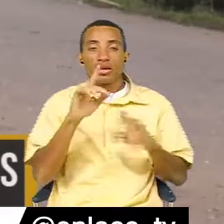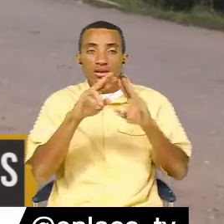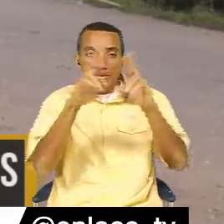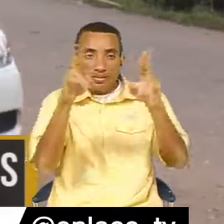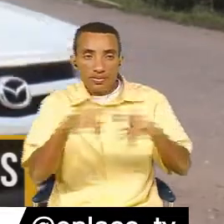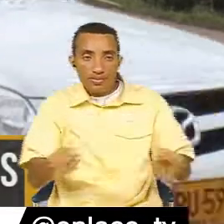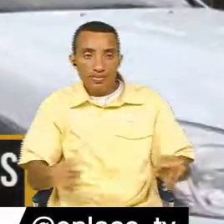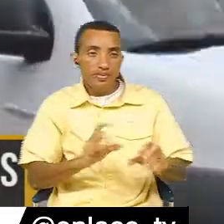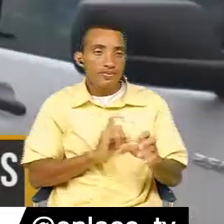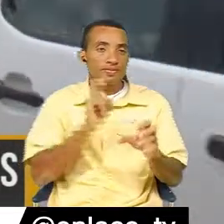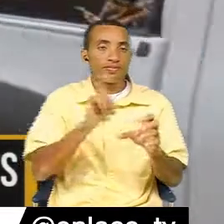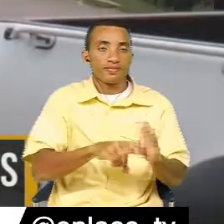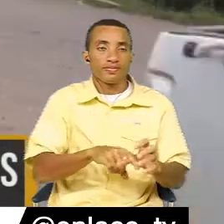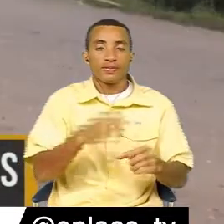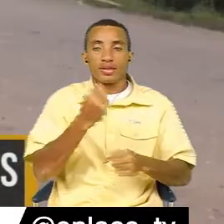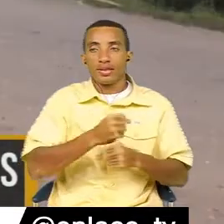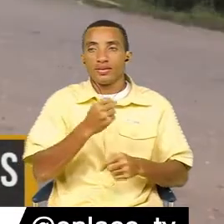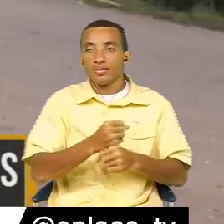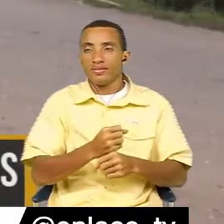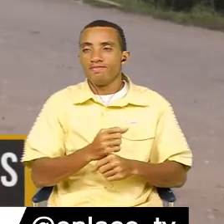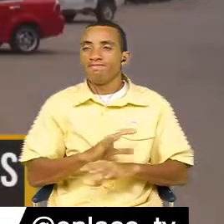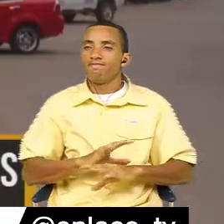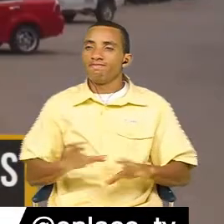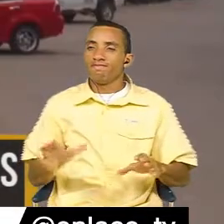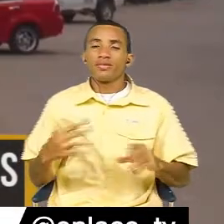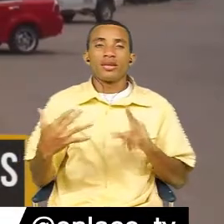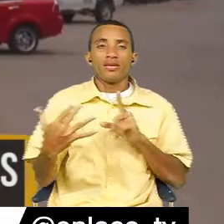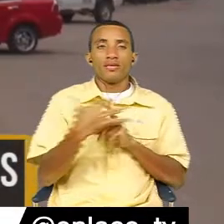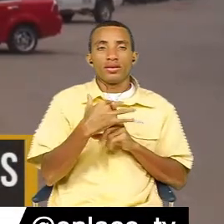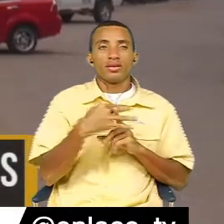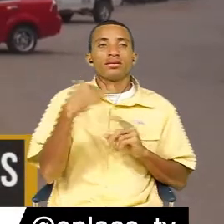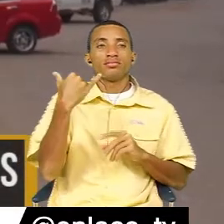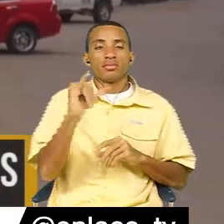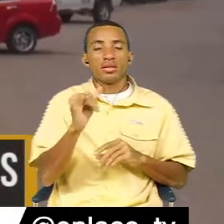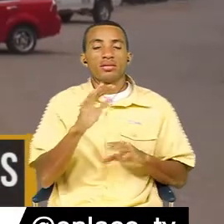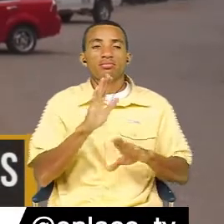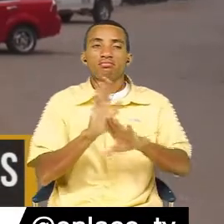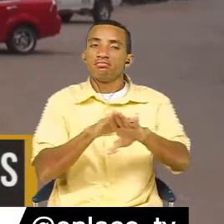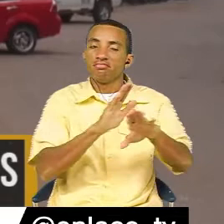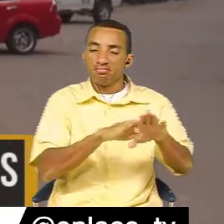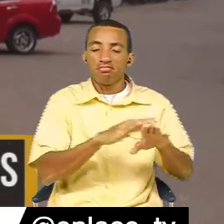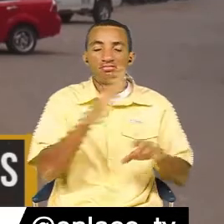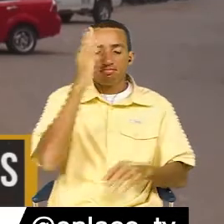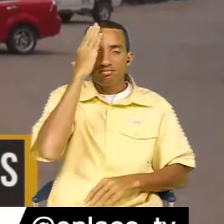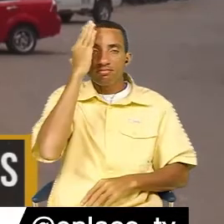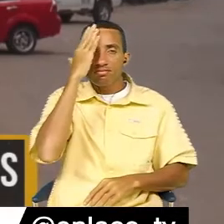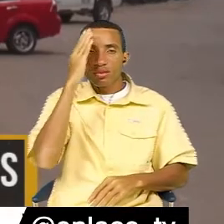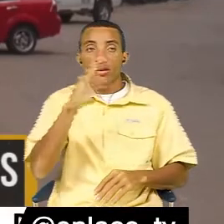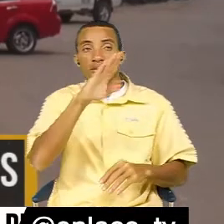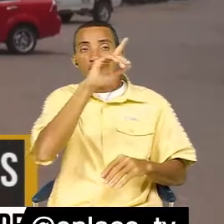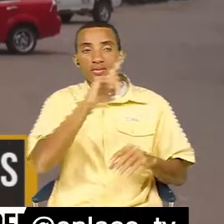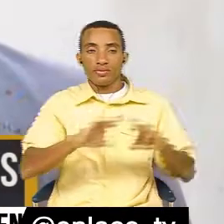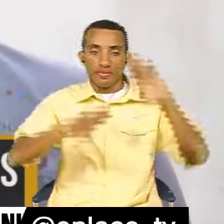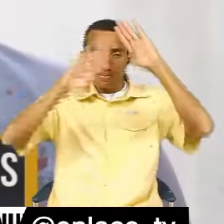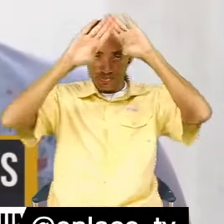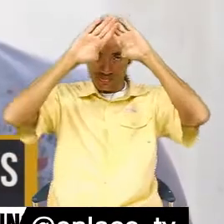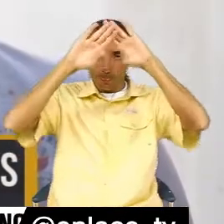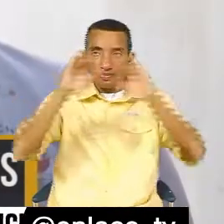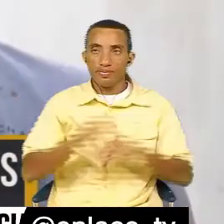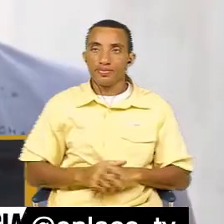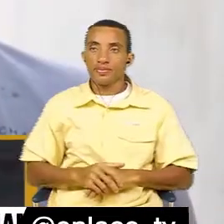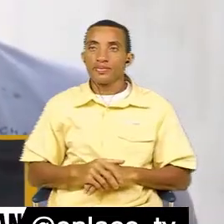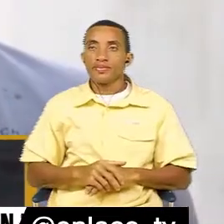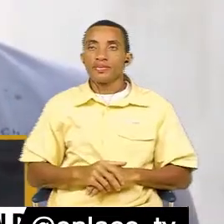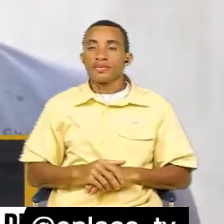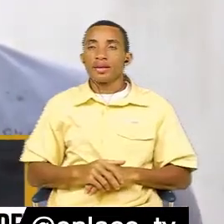consideran la venta de cupos los afectan, especialmente con los casos ya conocidos que se han venido presentando en el corregimiento del centro. A simple